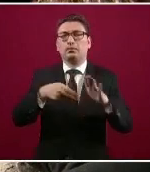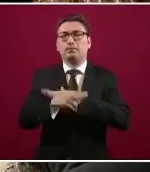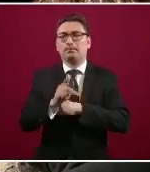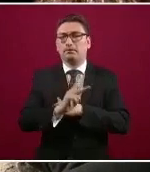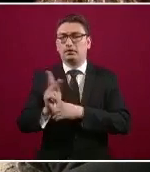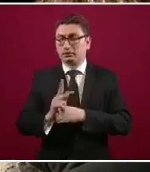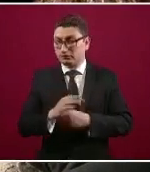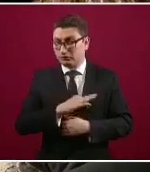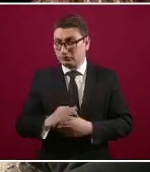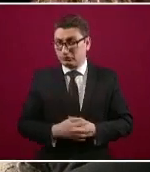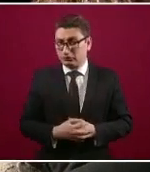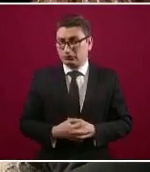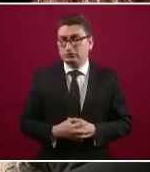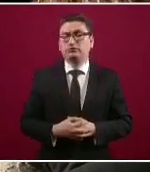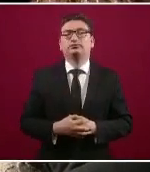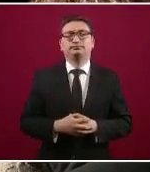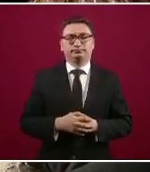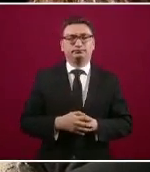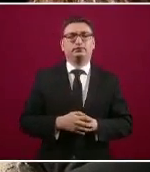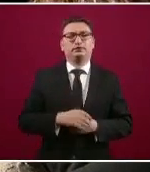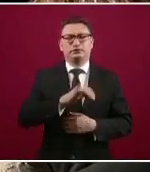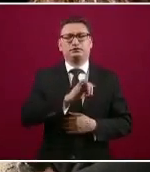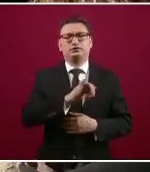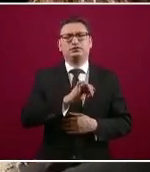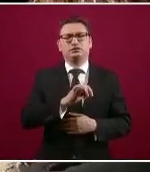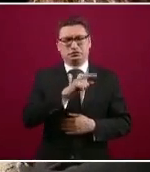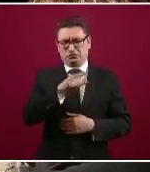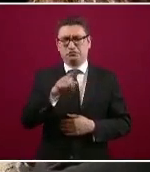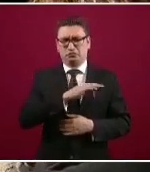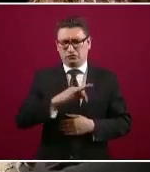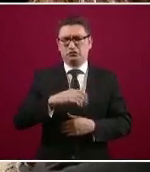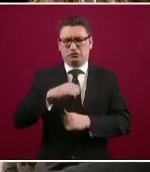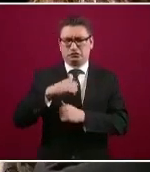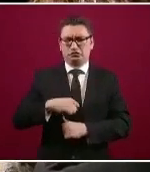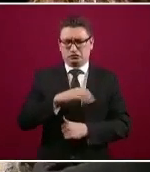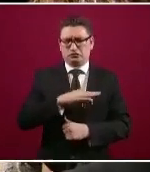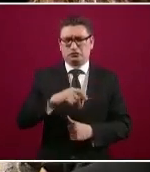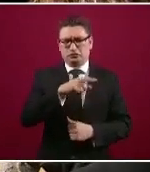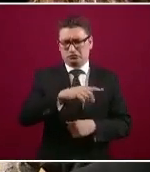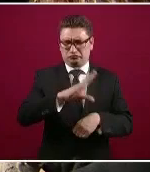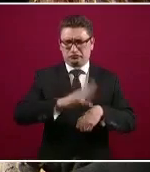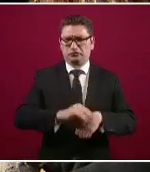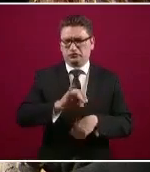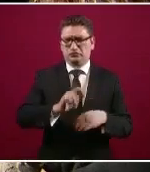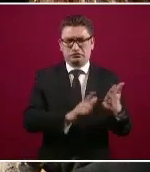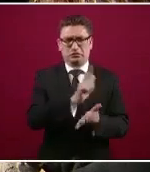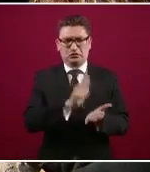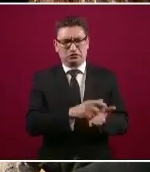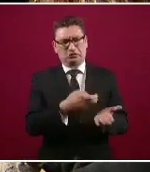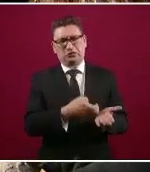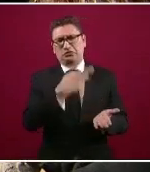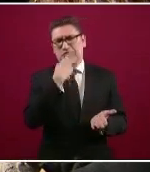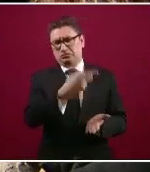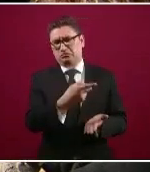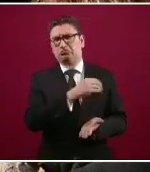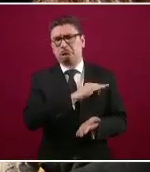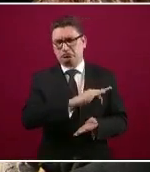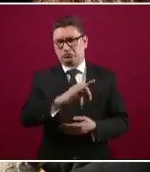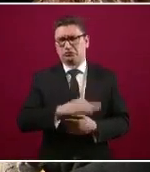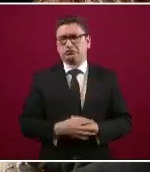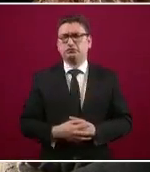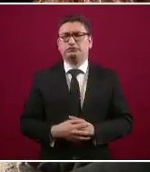Sí, porque están autorizados. Es decir, por ley pueden hacer esta